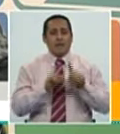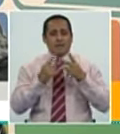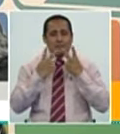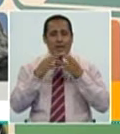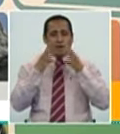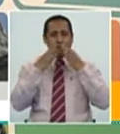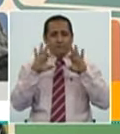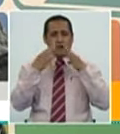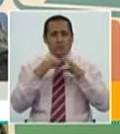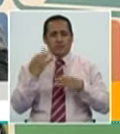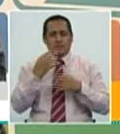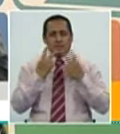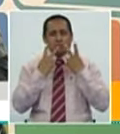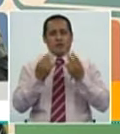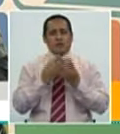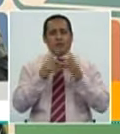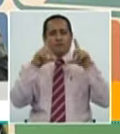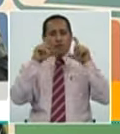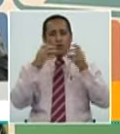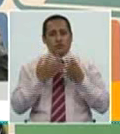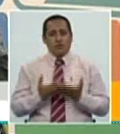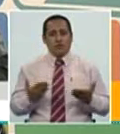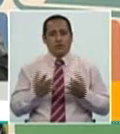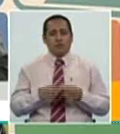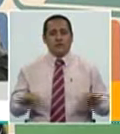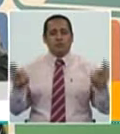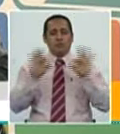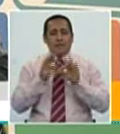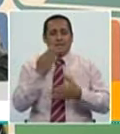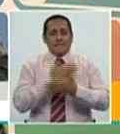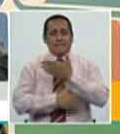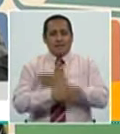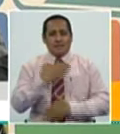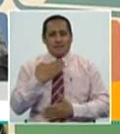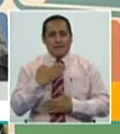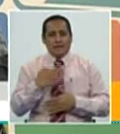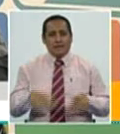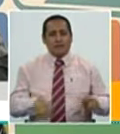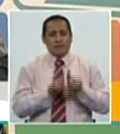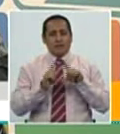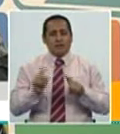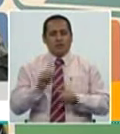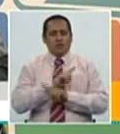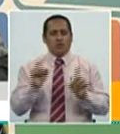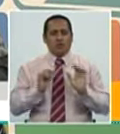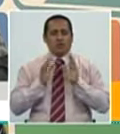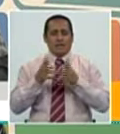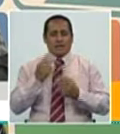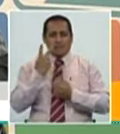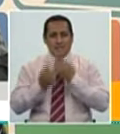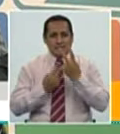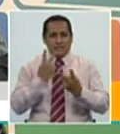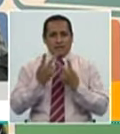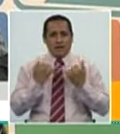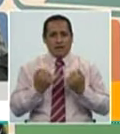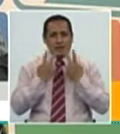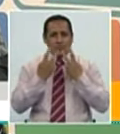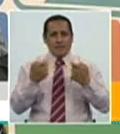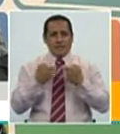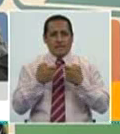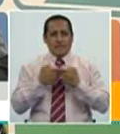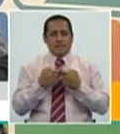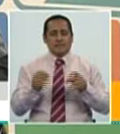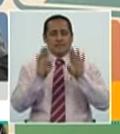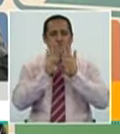sinbarreras@tvperu.gob.pe. Y en el Facebook siempre colgando cosas interesantes acerca de discapacidad. Así que no dejen también de visitarnos en